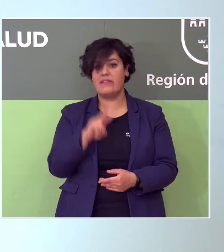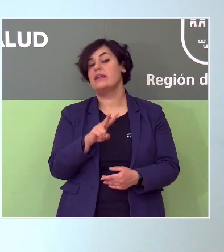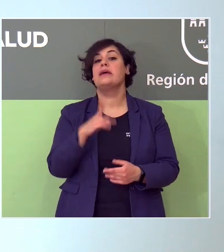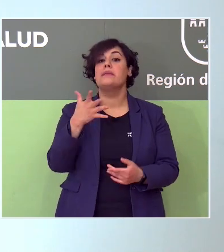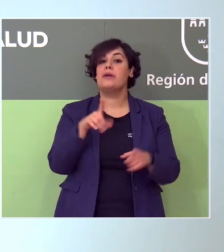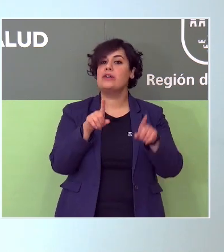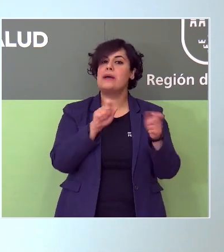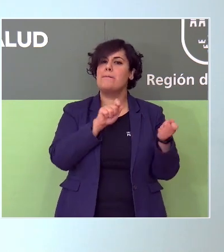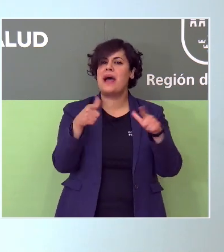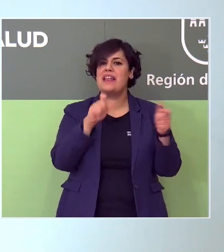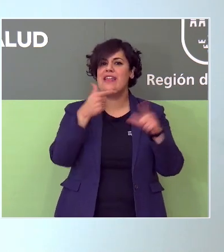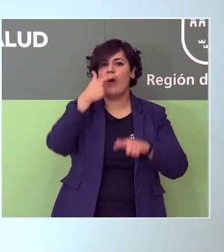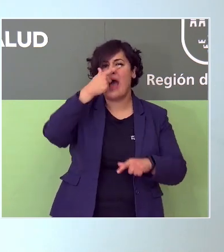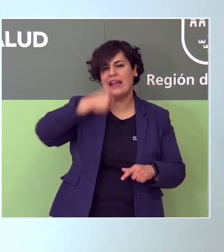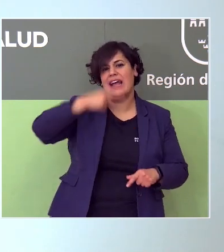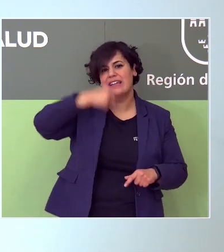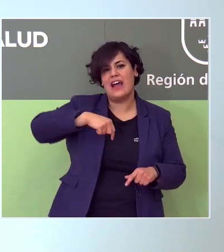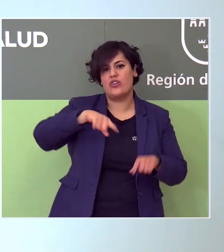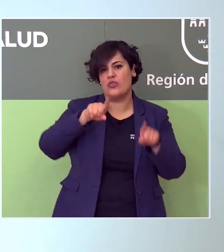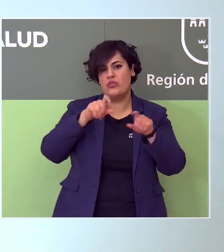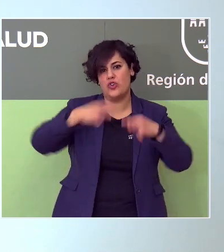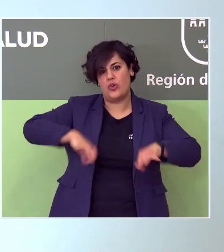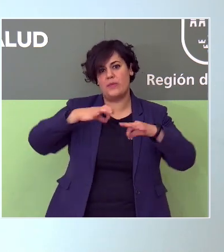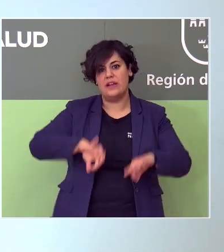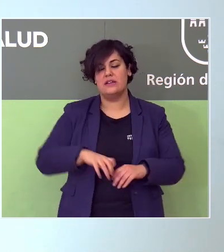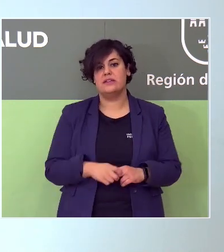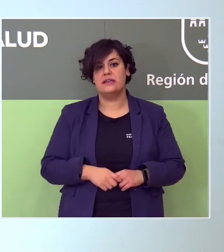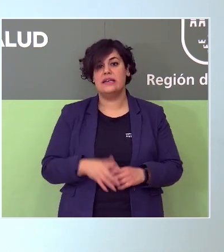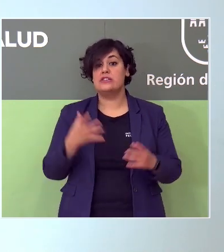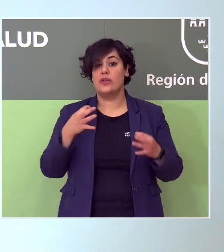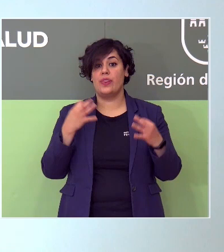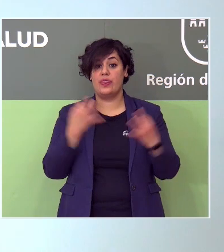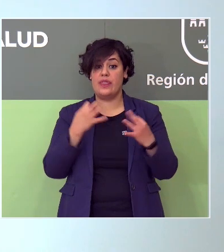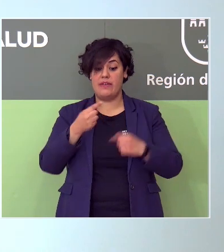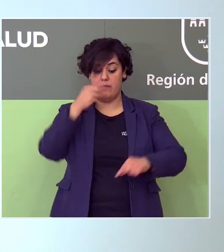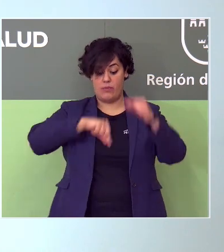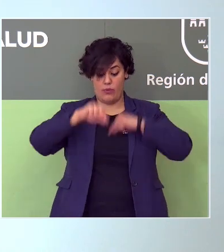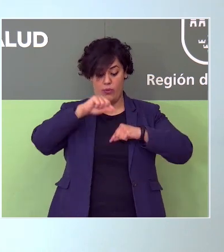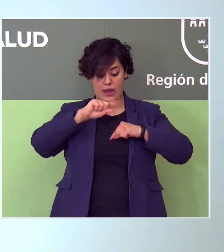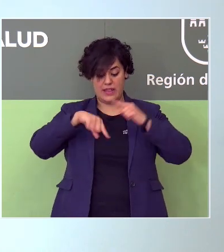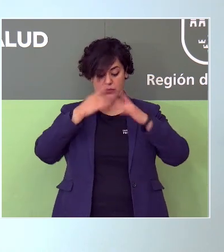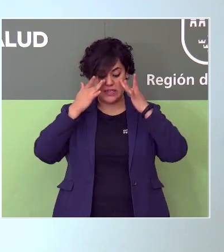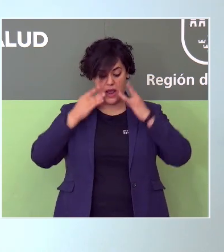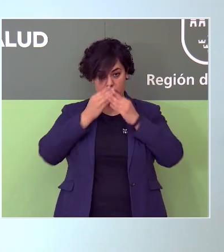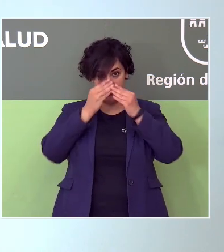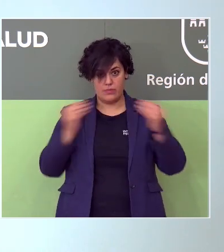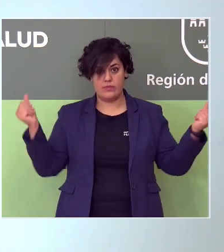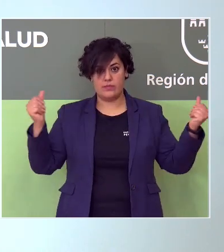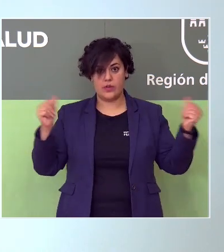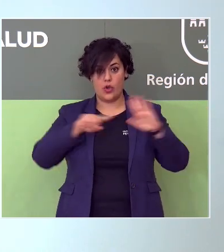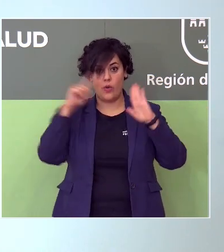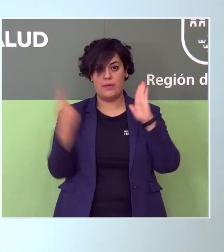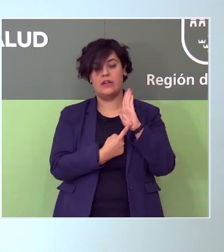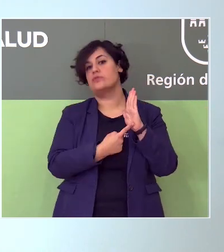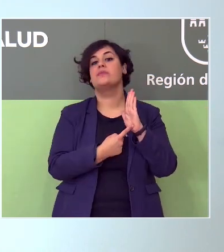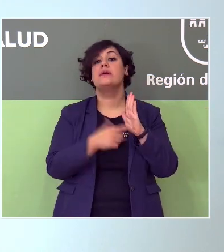del tipo de otros virus DNA que sí que pueden quedar dentro de las células y salir cada cierto tiempo. Ahora sí que puede haber lesiones, como